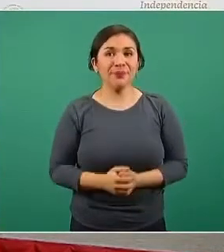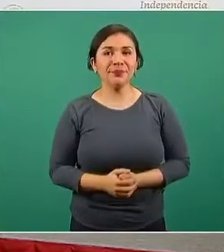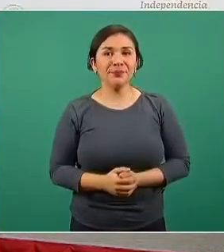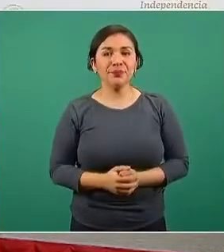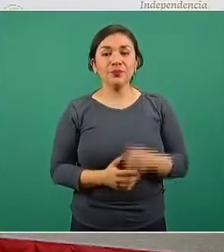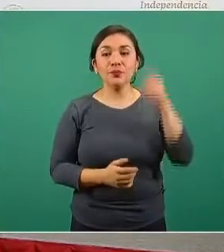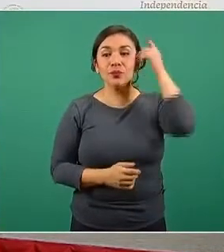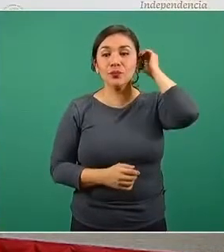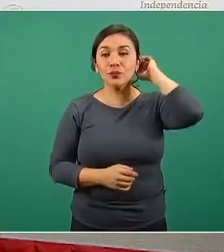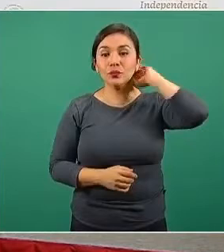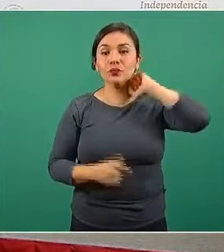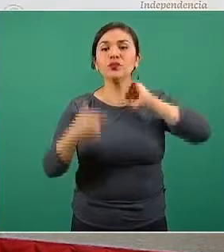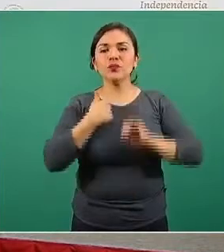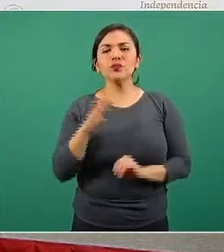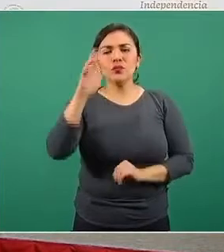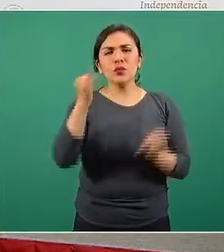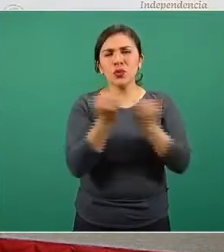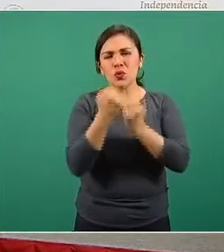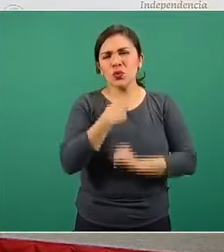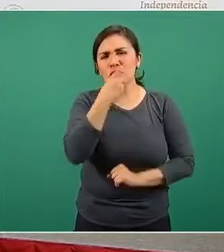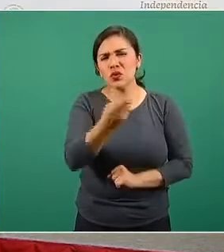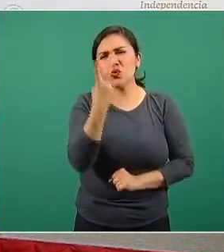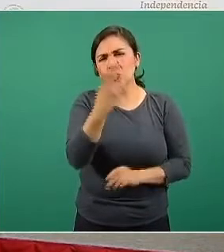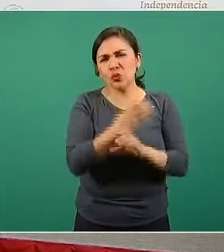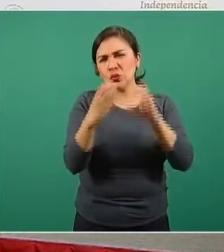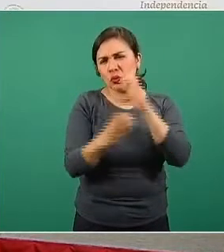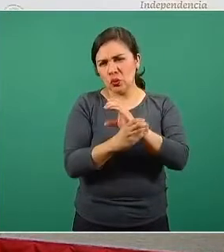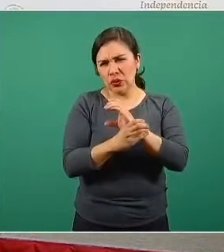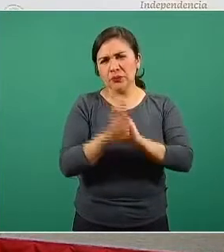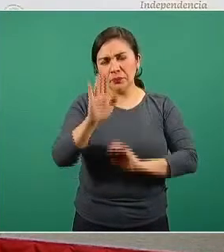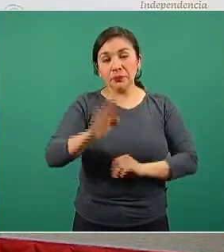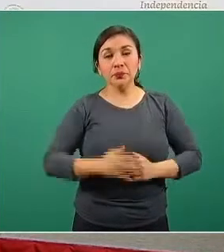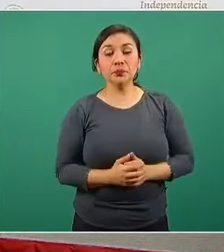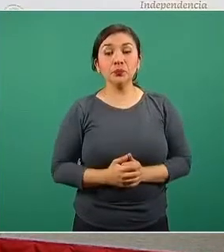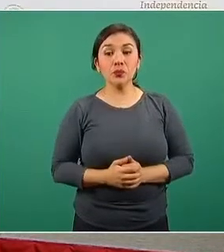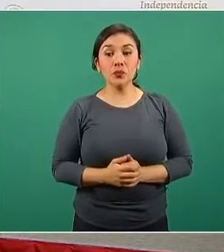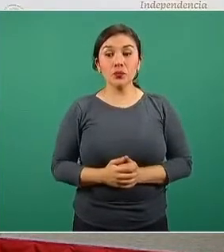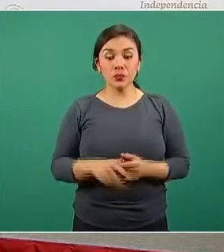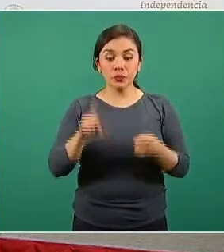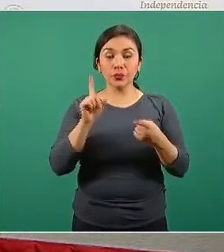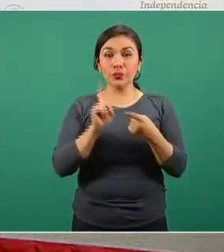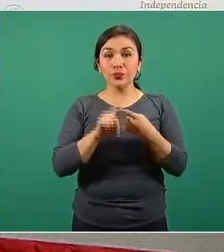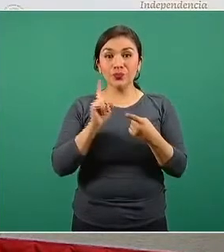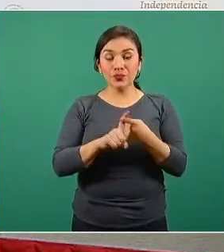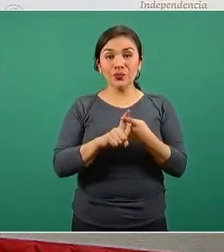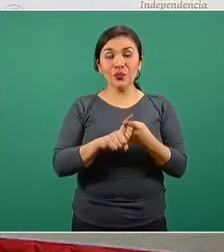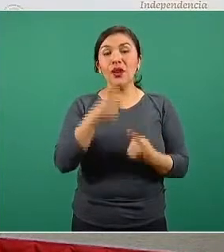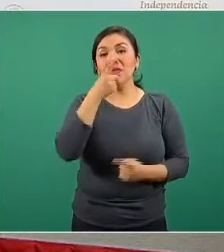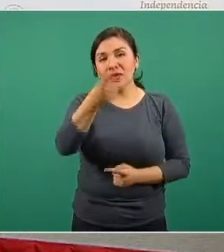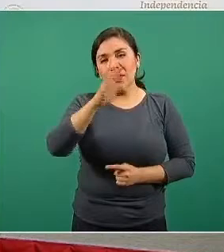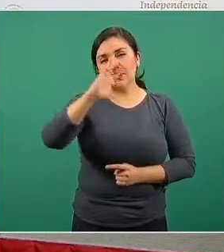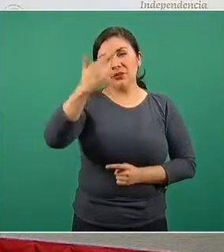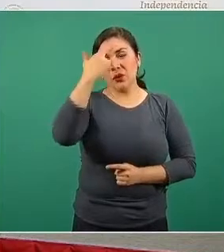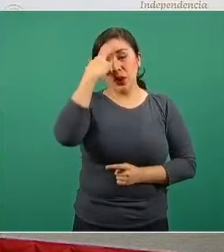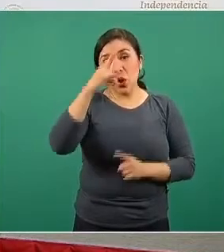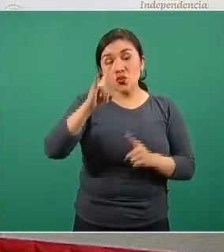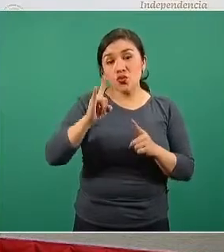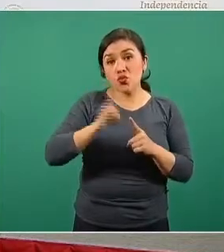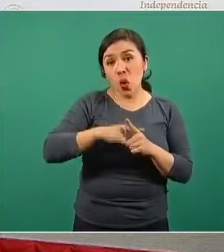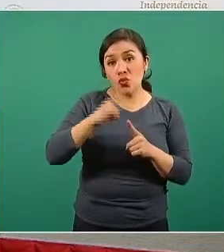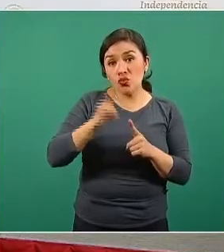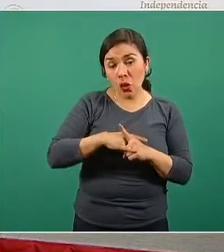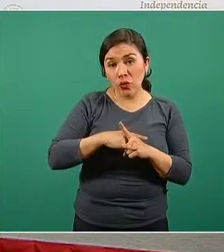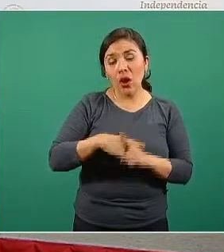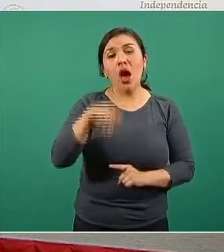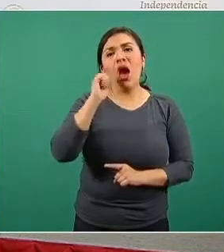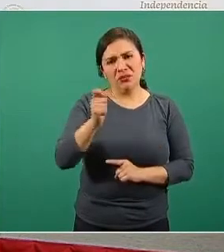quisiera también agregar dos mensajes adicionales. Uno, recordar que el condón está dentro